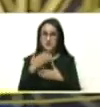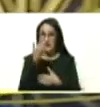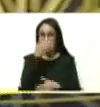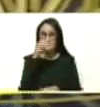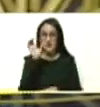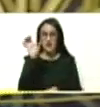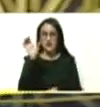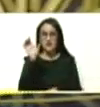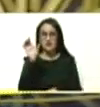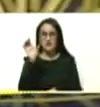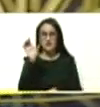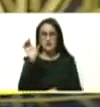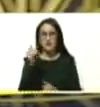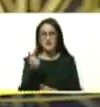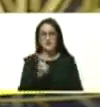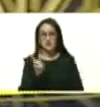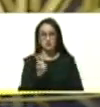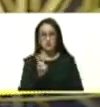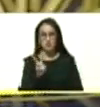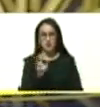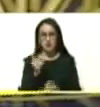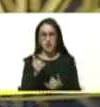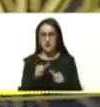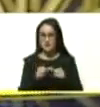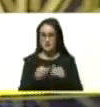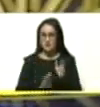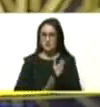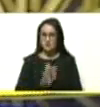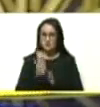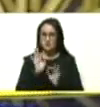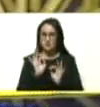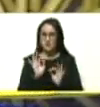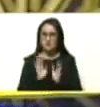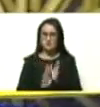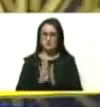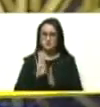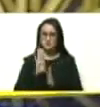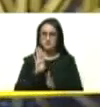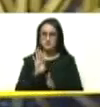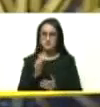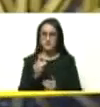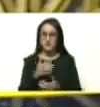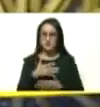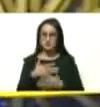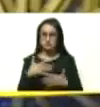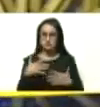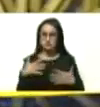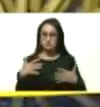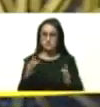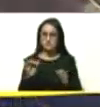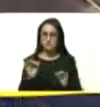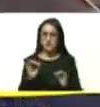imperialistas unilaterales. Venezuela lo que va es pa'lante en crecimiento y expansión